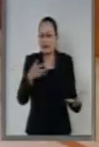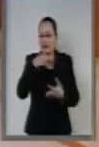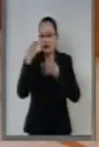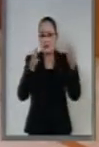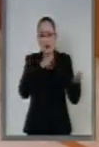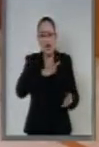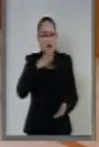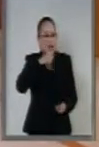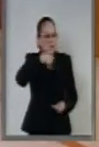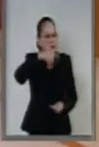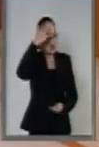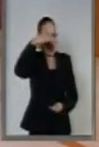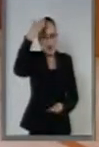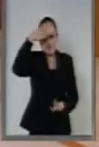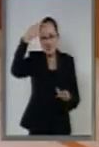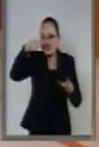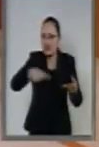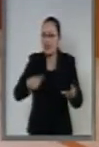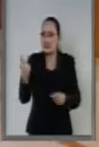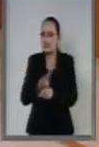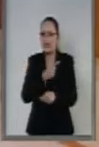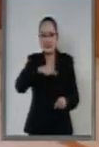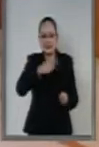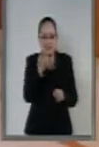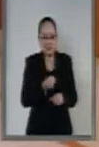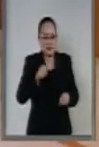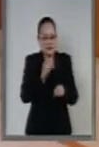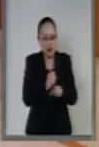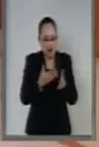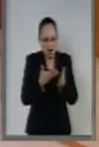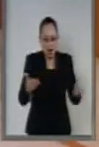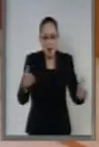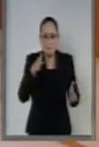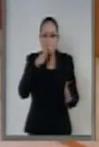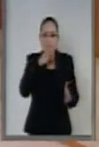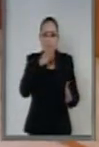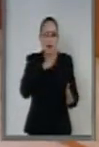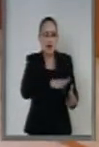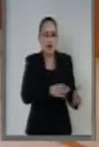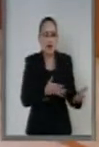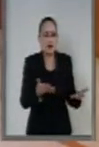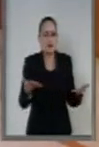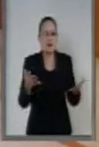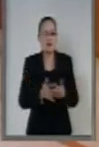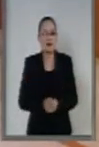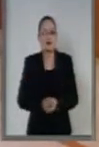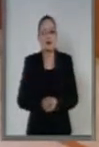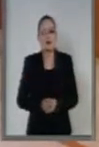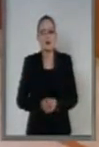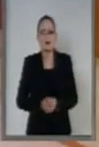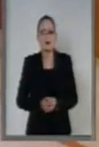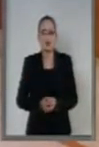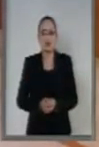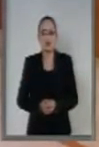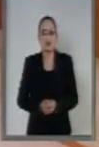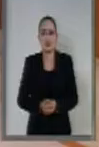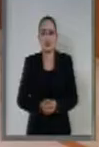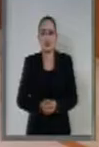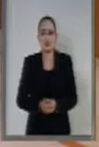nos enteramos es la semana del terror donde nos enteramos de